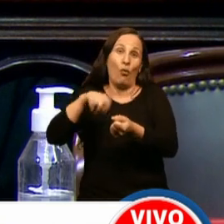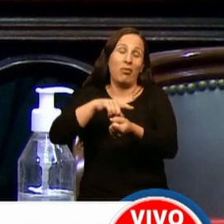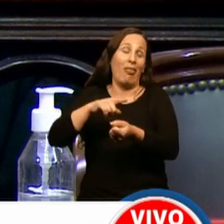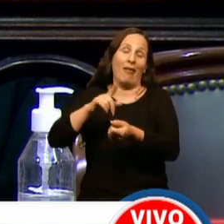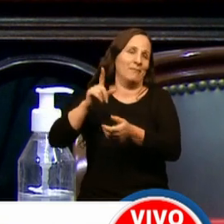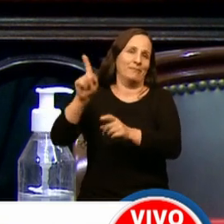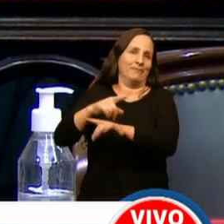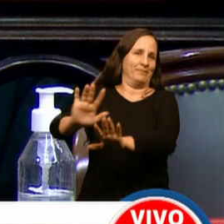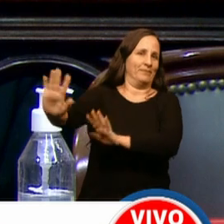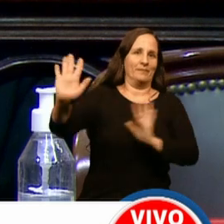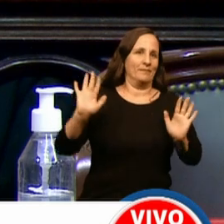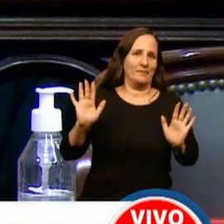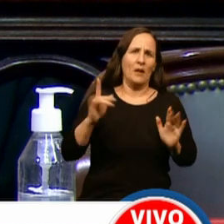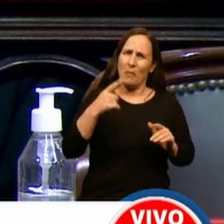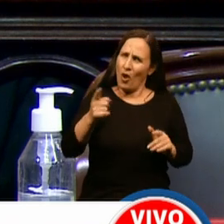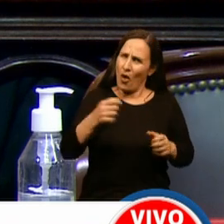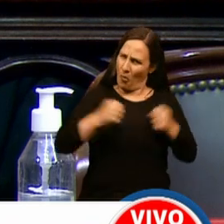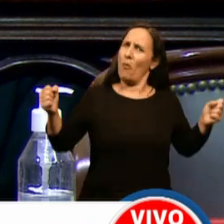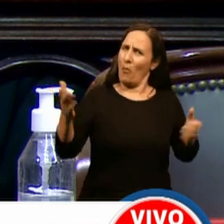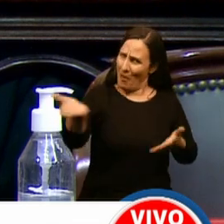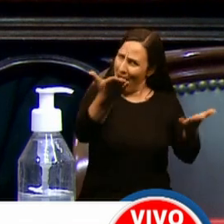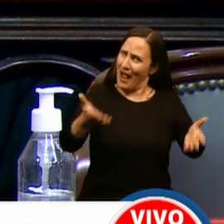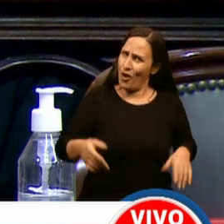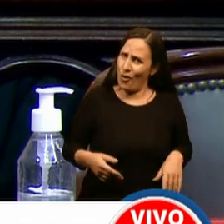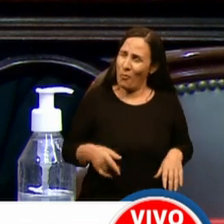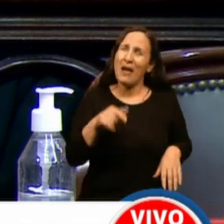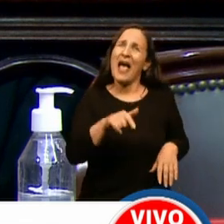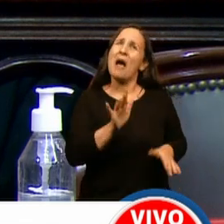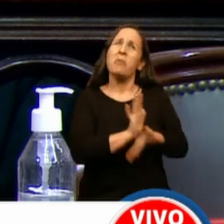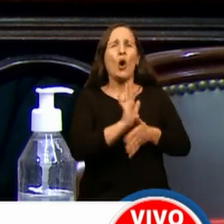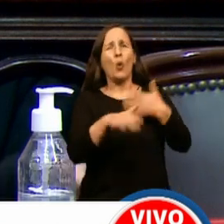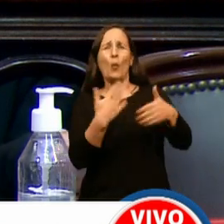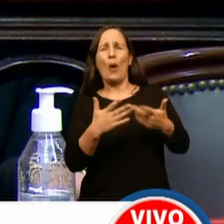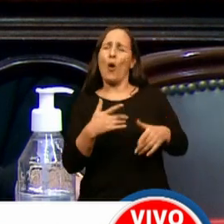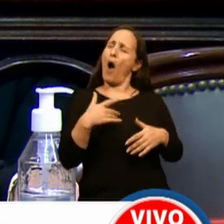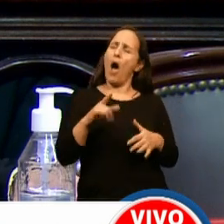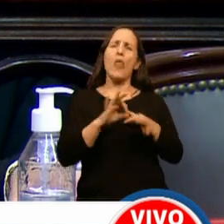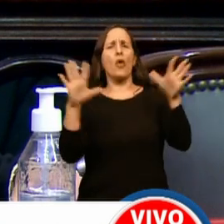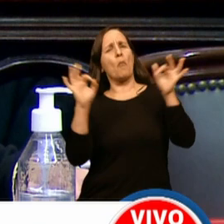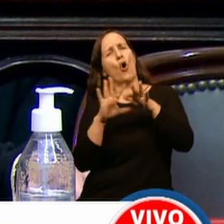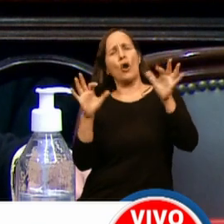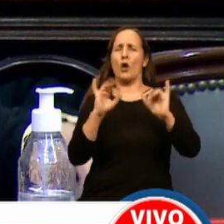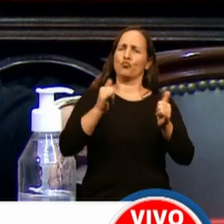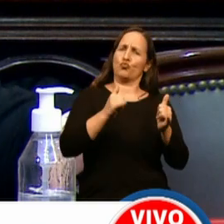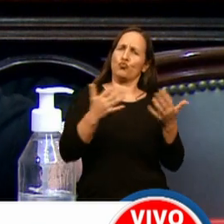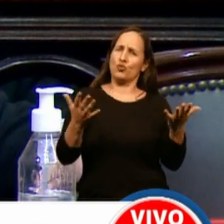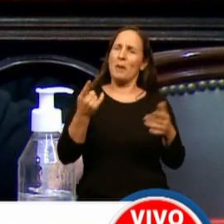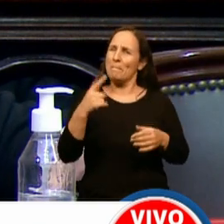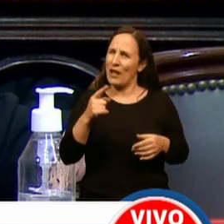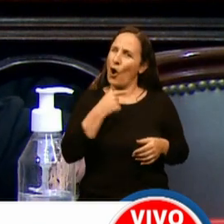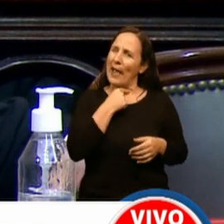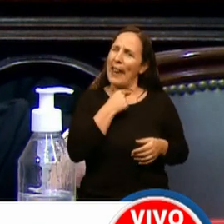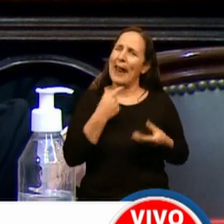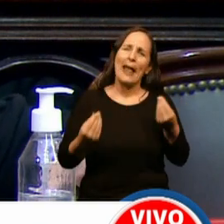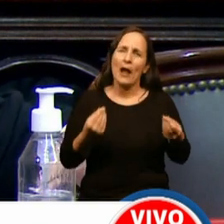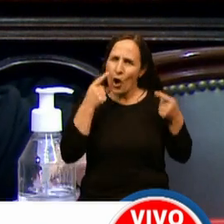valientes háganlo porque la verdad hacer este juego de que somos democráticos cuando en realidad lo que queremos es